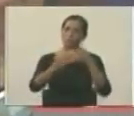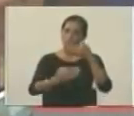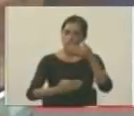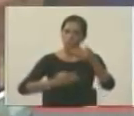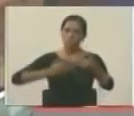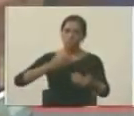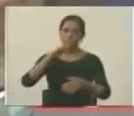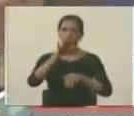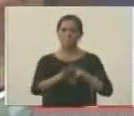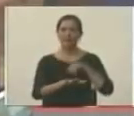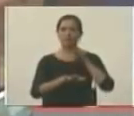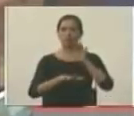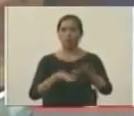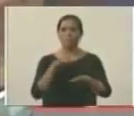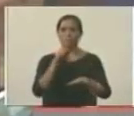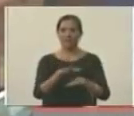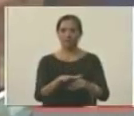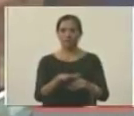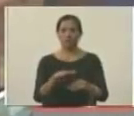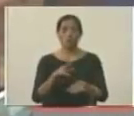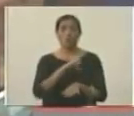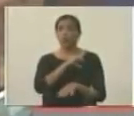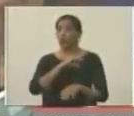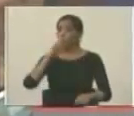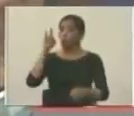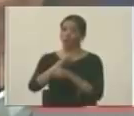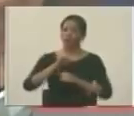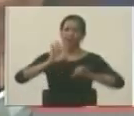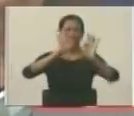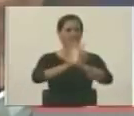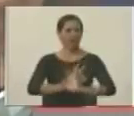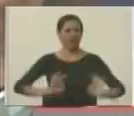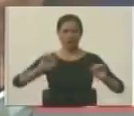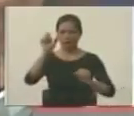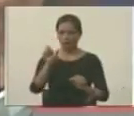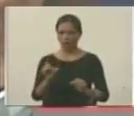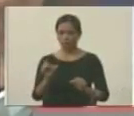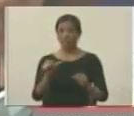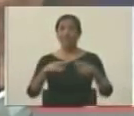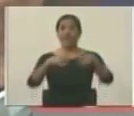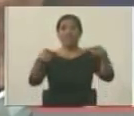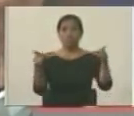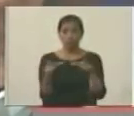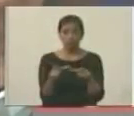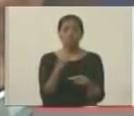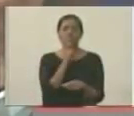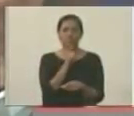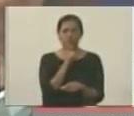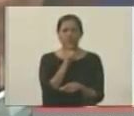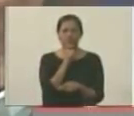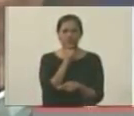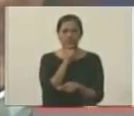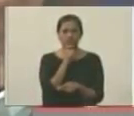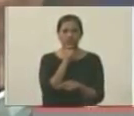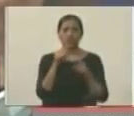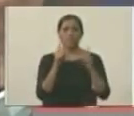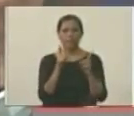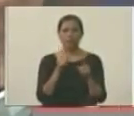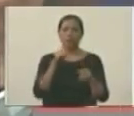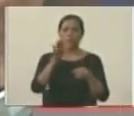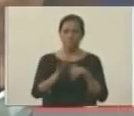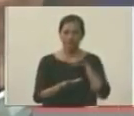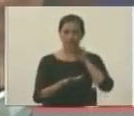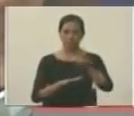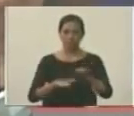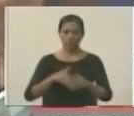paso. No voy a engañar a nadie, la situación es grave, pero vamos avanzando paso a paso garantizando lo fundamental